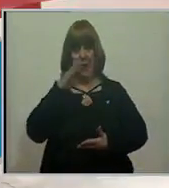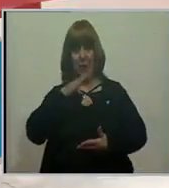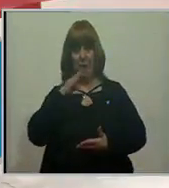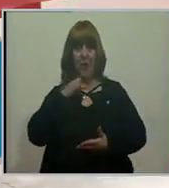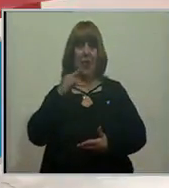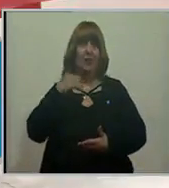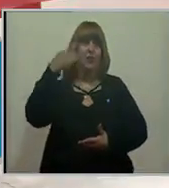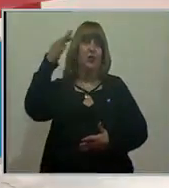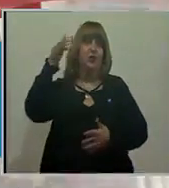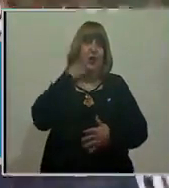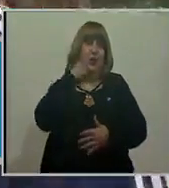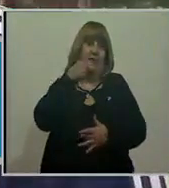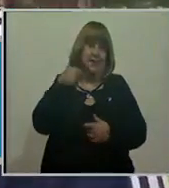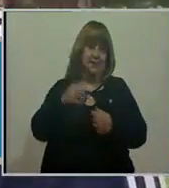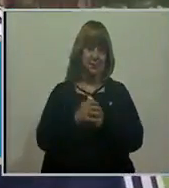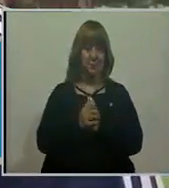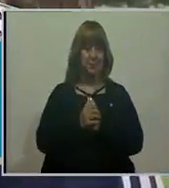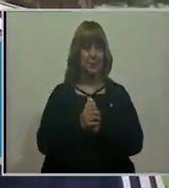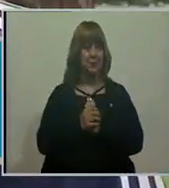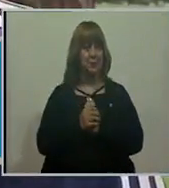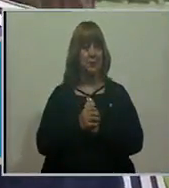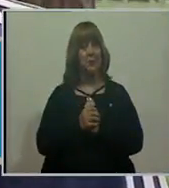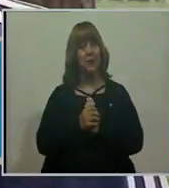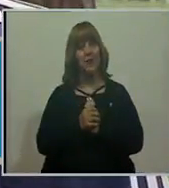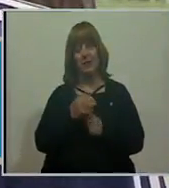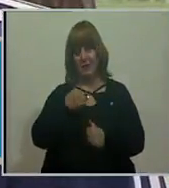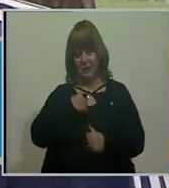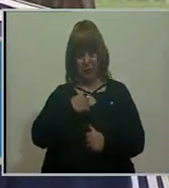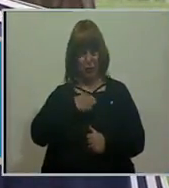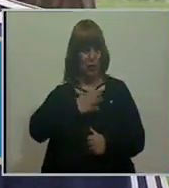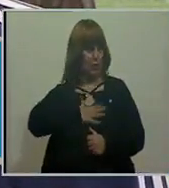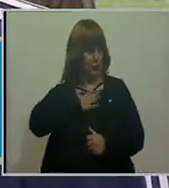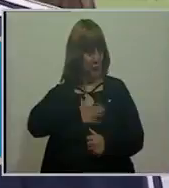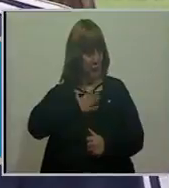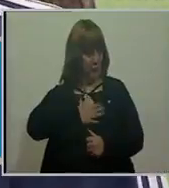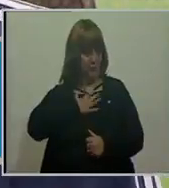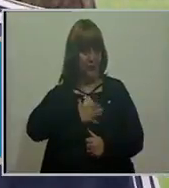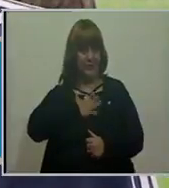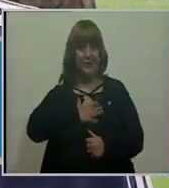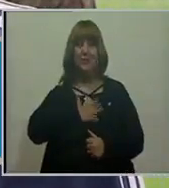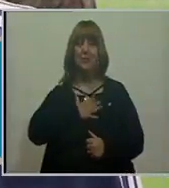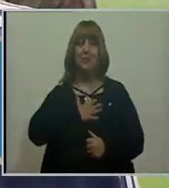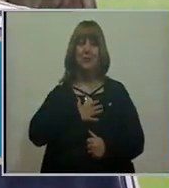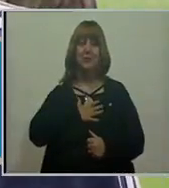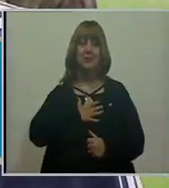Boca. Sí, bueno, contento. La verdad que...